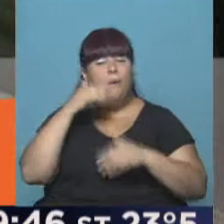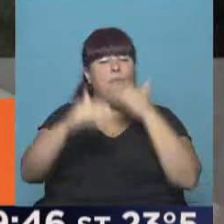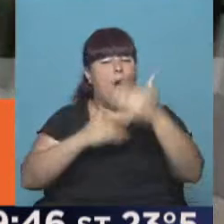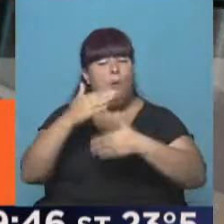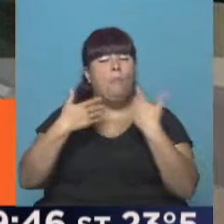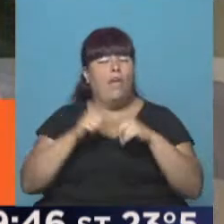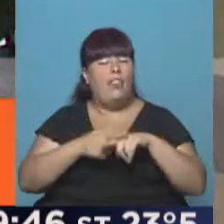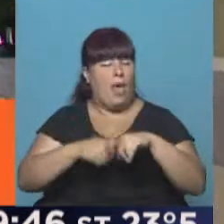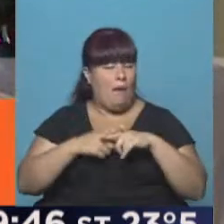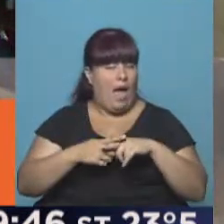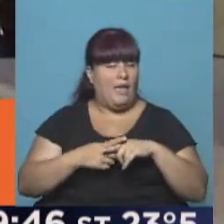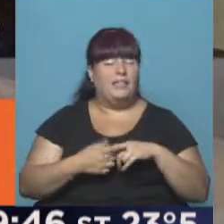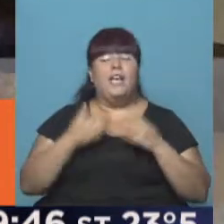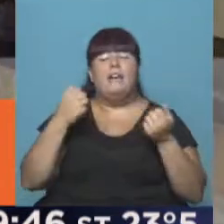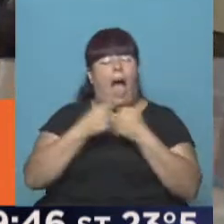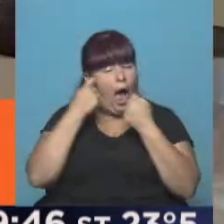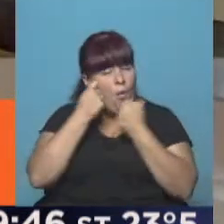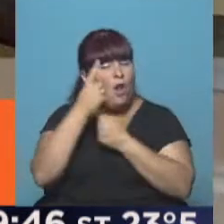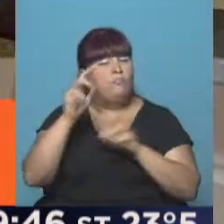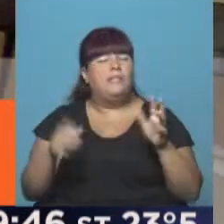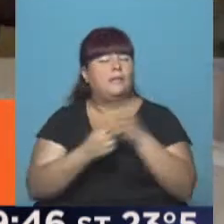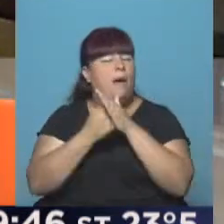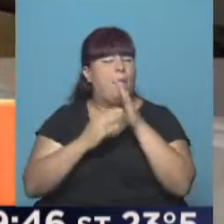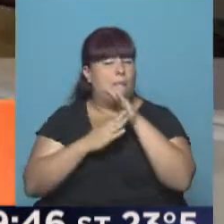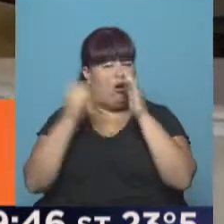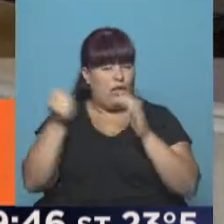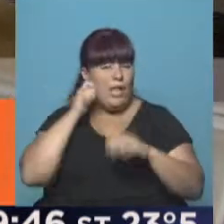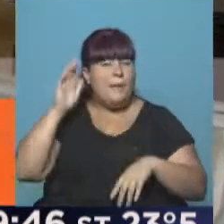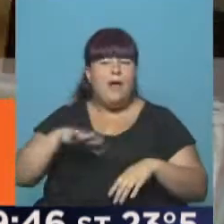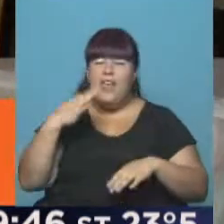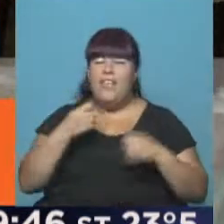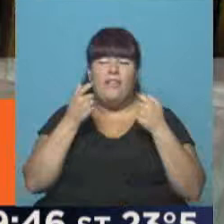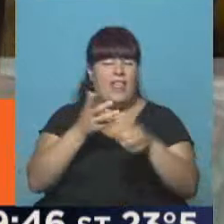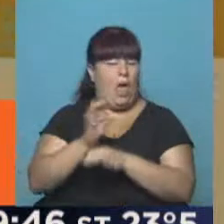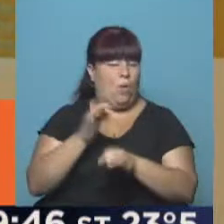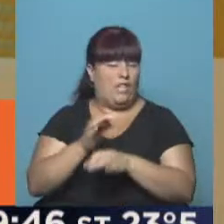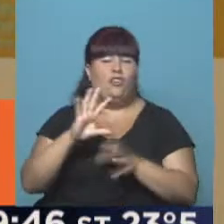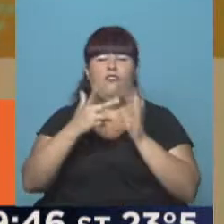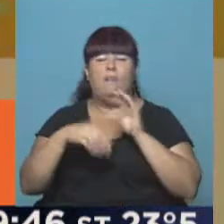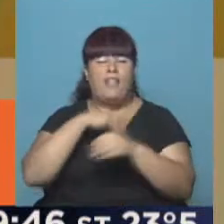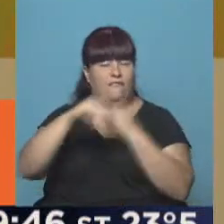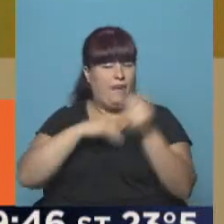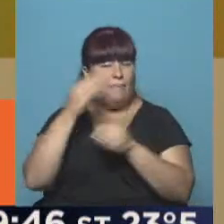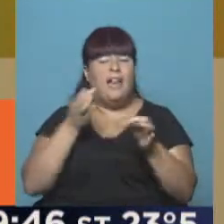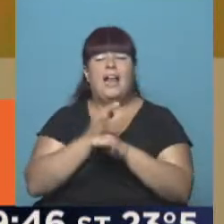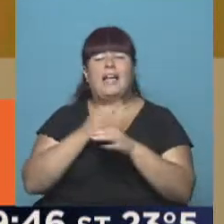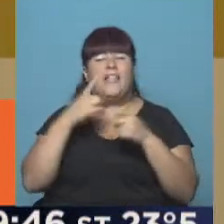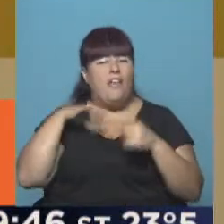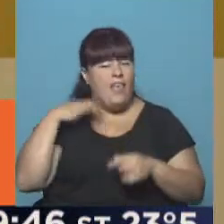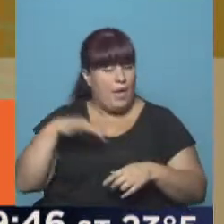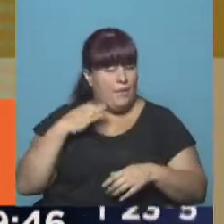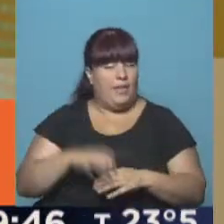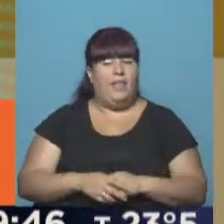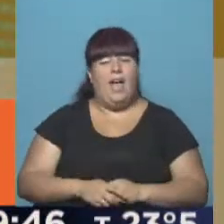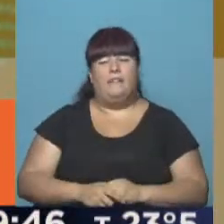puede coincidir con algo que es central. A los menores hay que darles educación, condiciones familiares y condiciones de vida